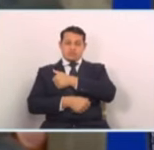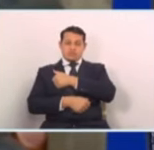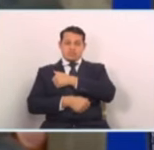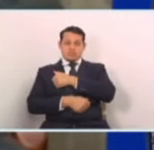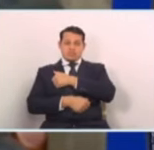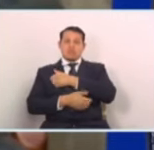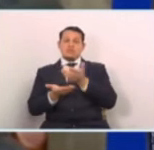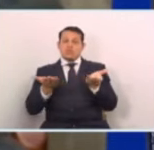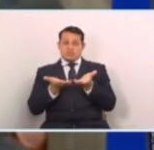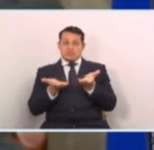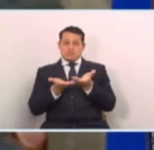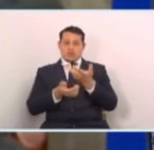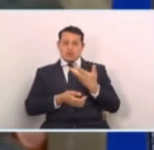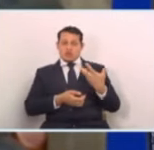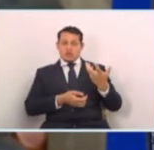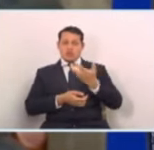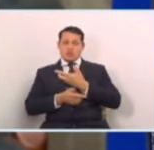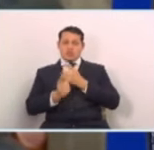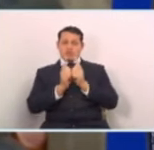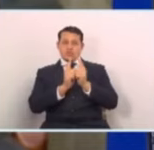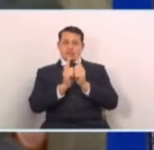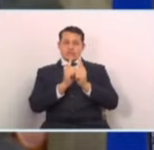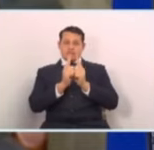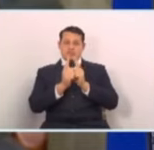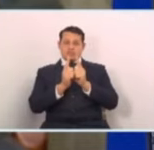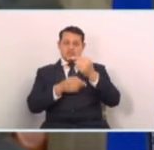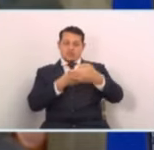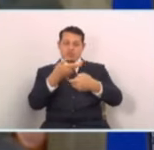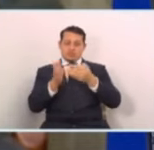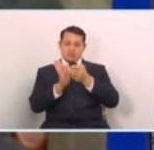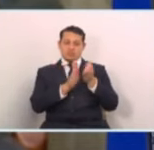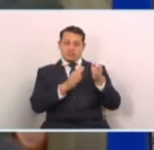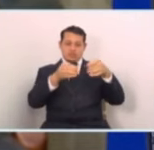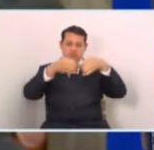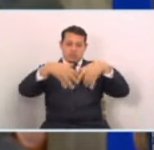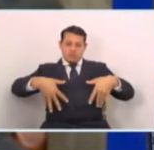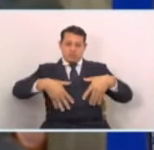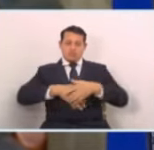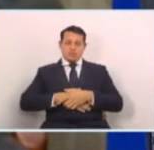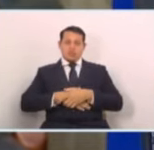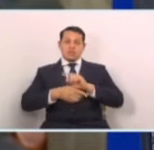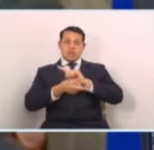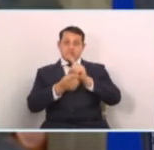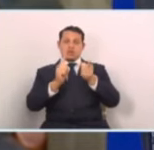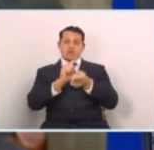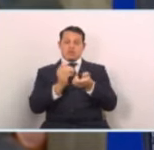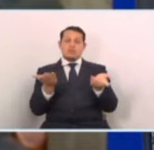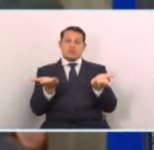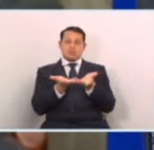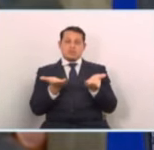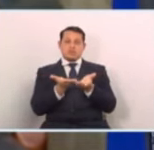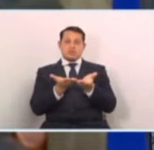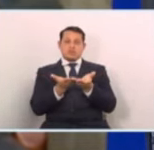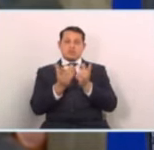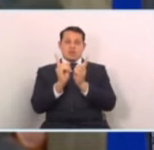de llevar a cabo todo lo relacionado con los procesos administrativos. El cambio que se va a